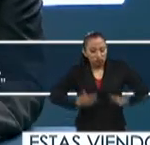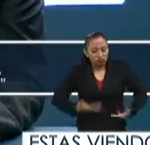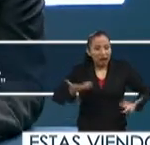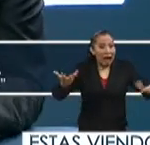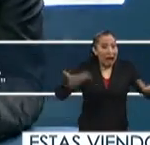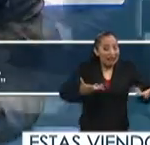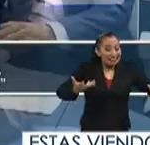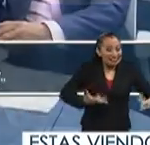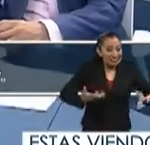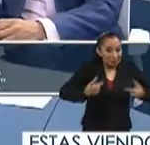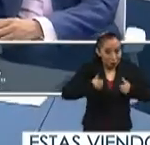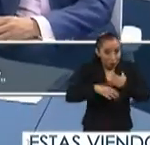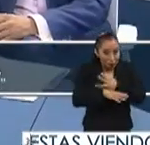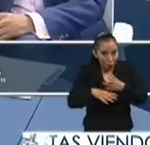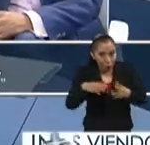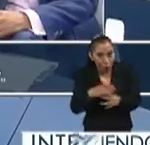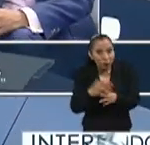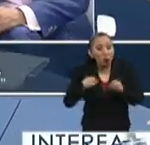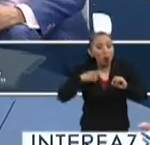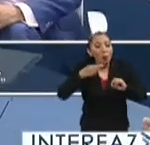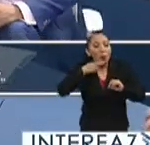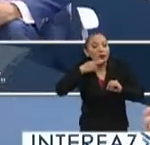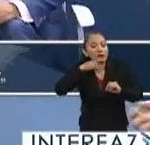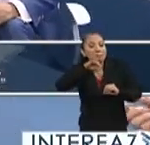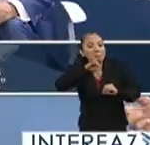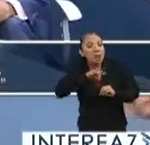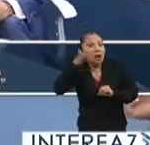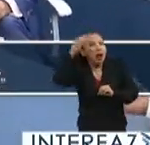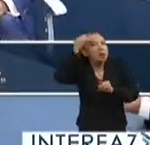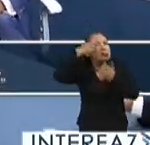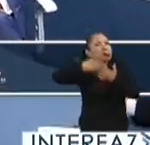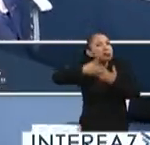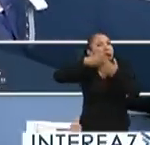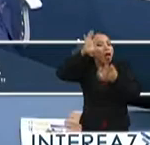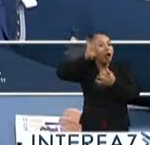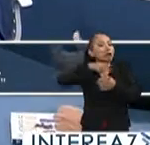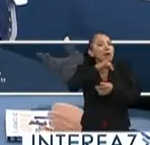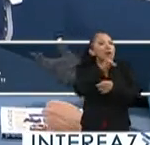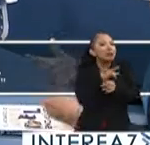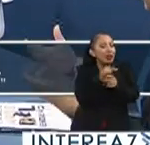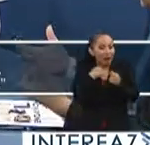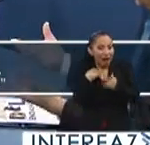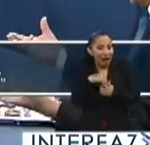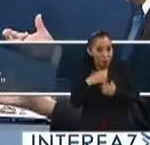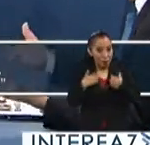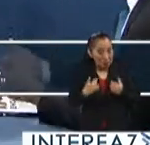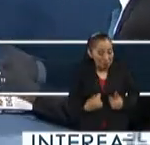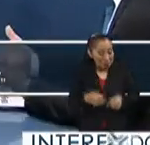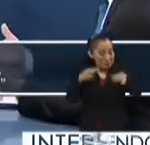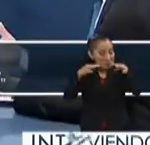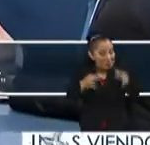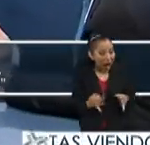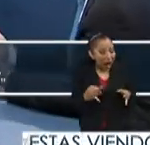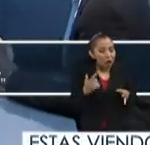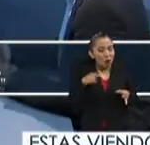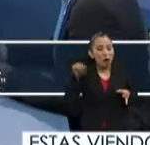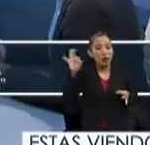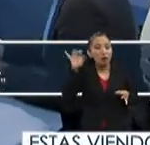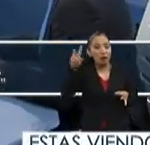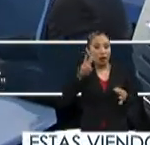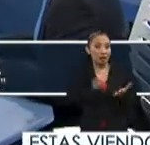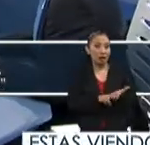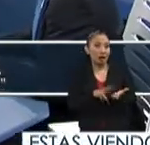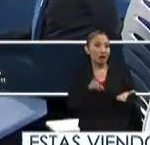la manera que le damos uso a la mentira también tiene algo que tiene quizá algún